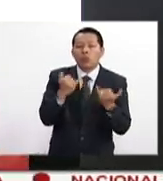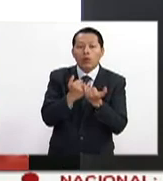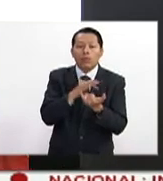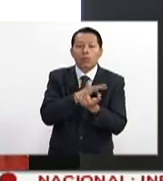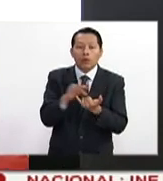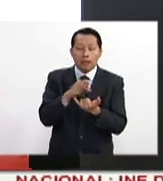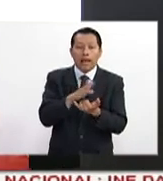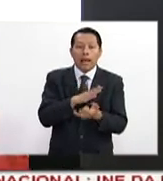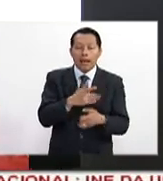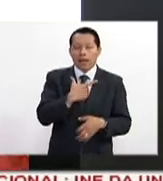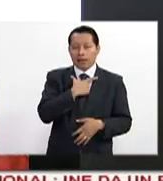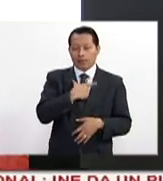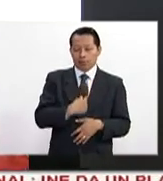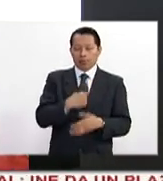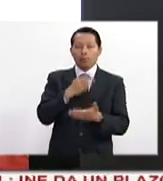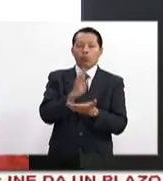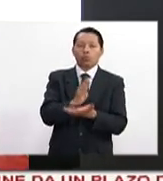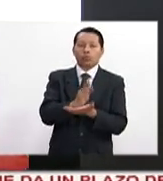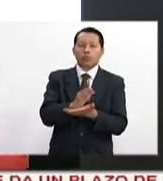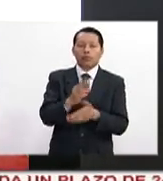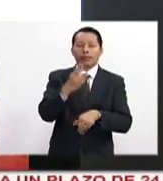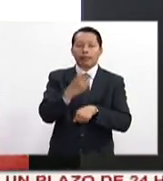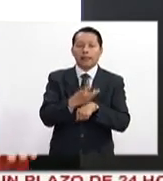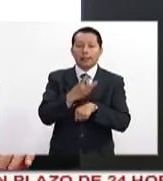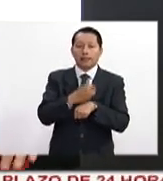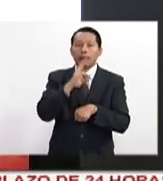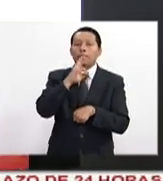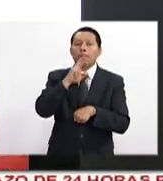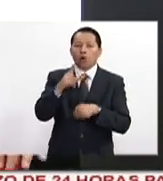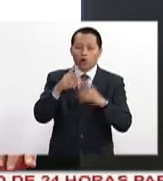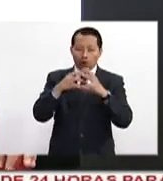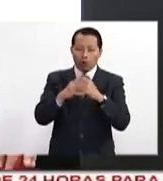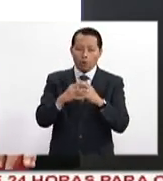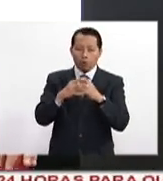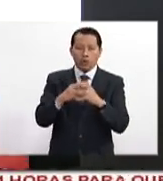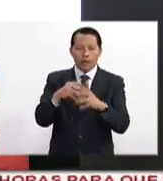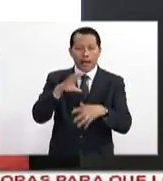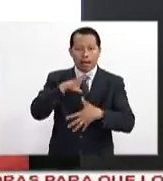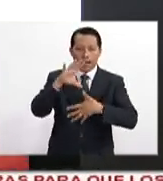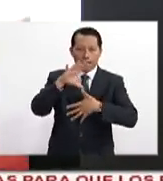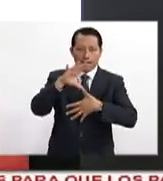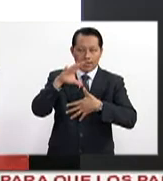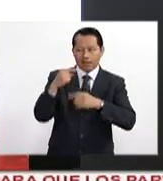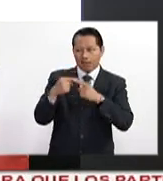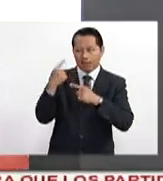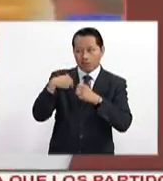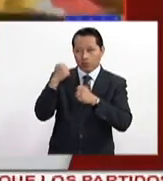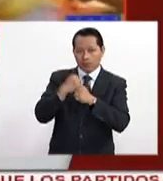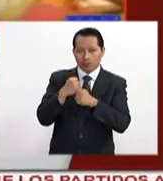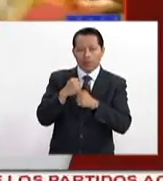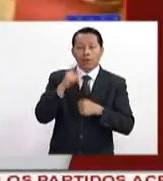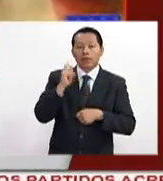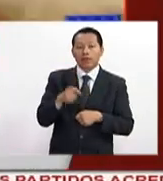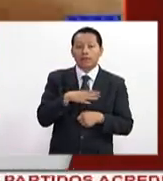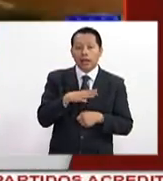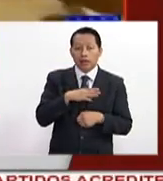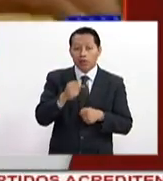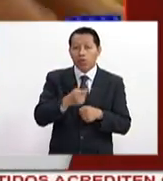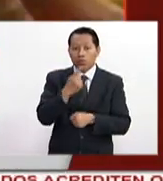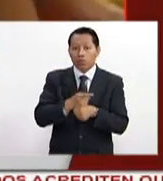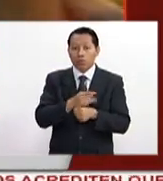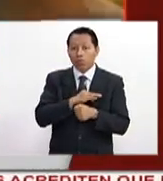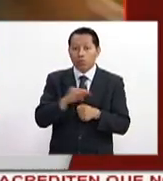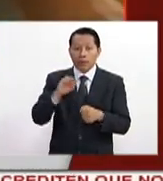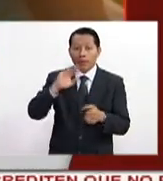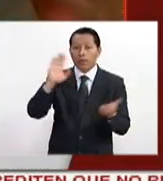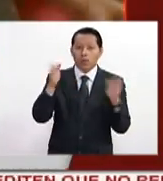una medalla de bronce como el tercer mejor bombón de América el año pasado. Al lograr una medalla te da la oportunidad de que vayas al